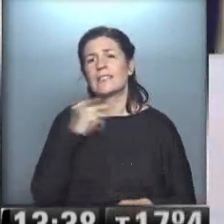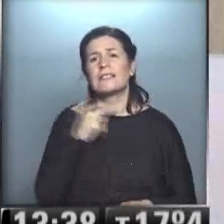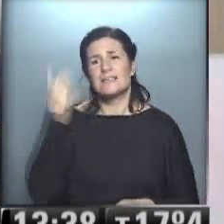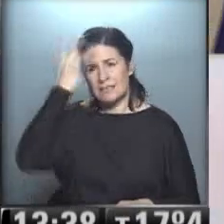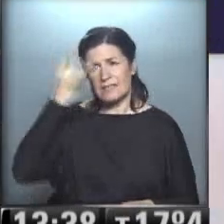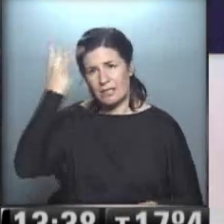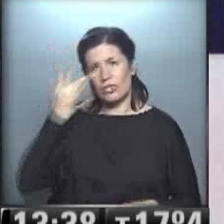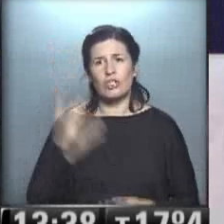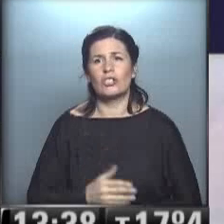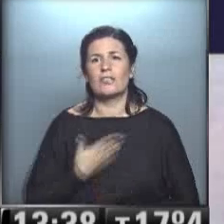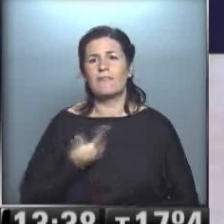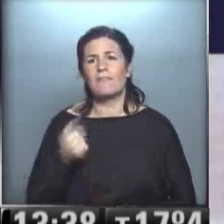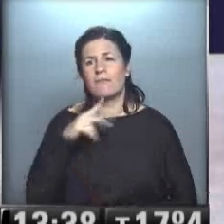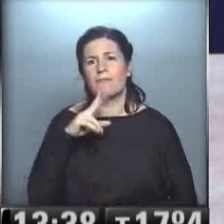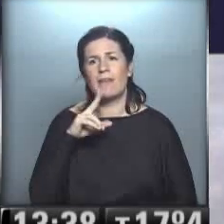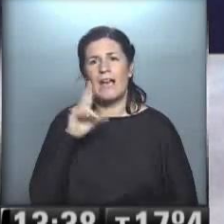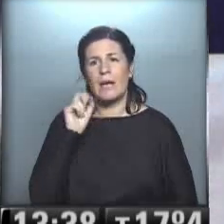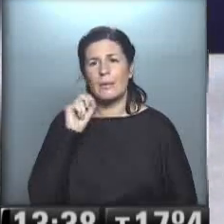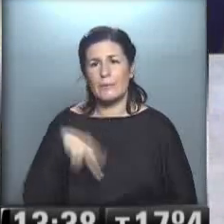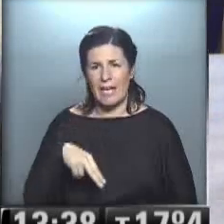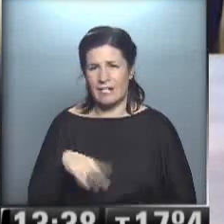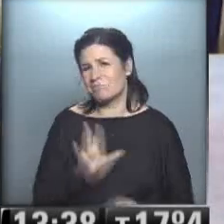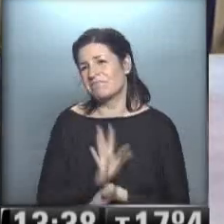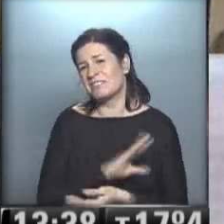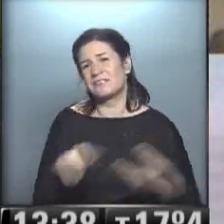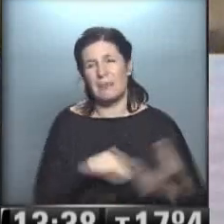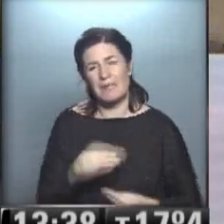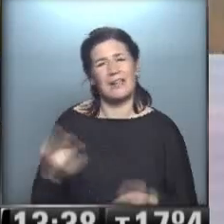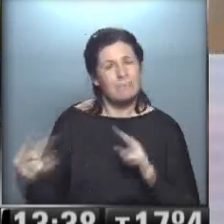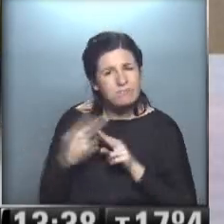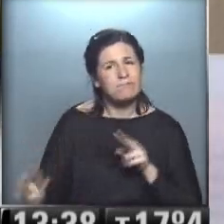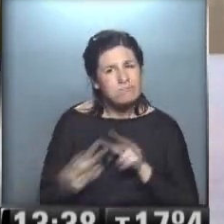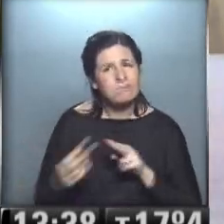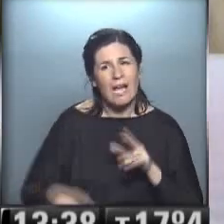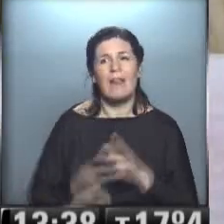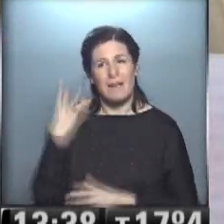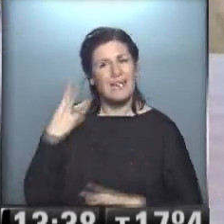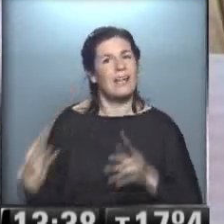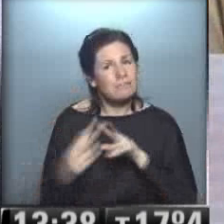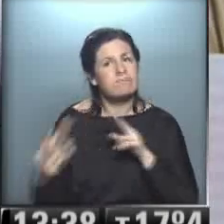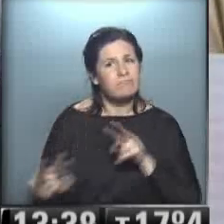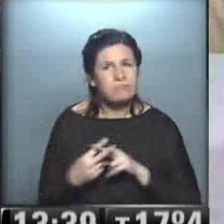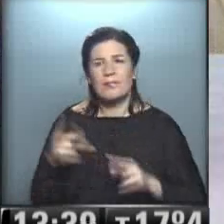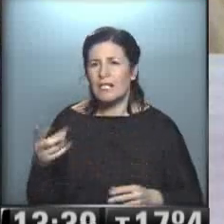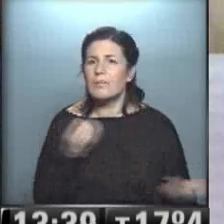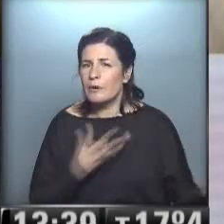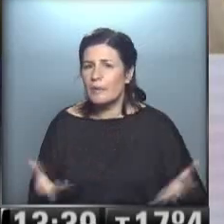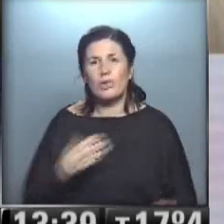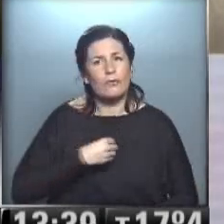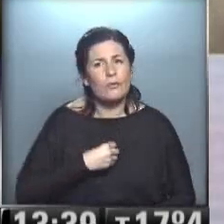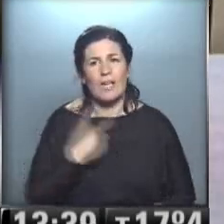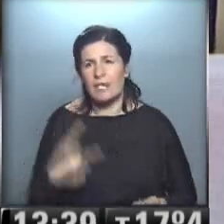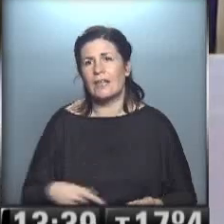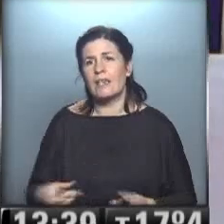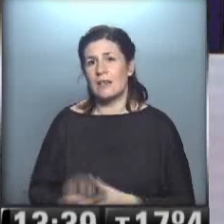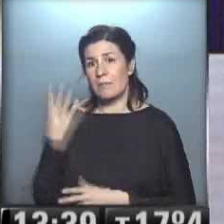el padre Fabián, para hacerlo un poco más familiar. Ya nos estuvimos viendo desde la mañana muy temprano, estuvo recibiendo a los fieles, bueno, de la mañana muy temprano, no, de